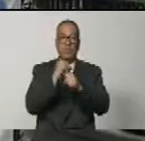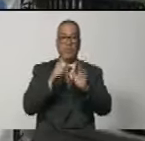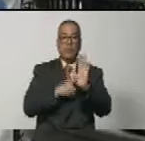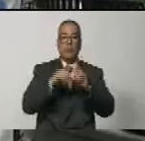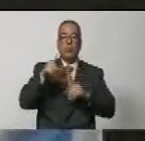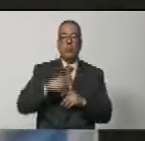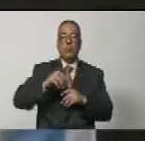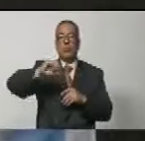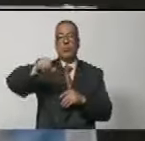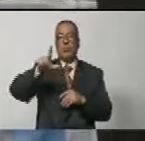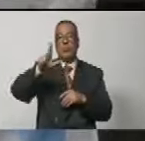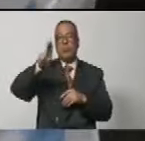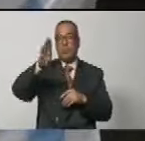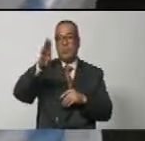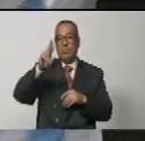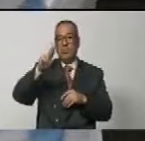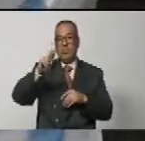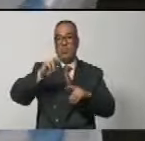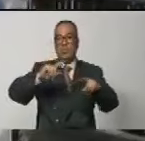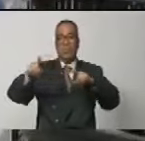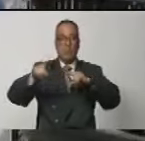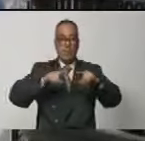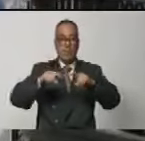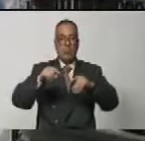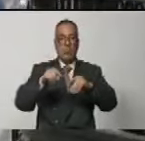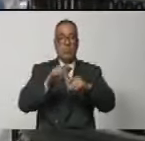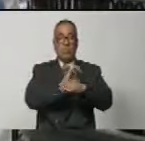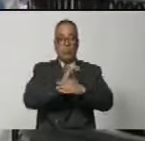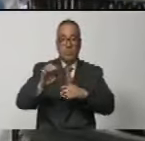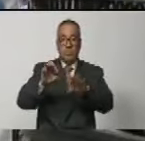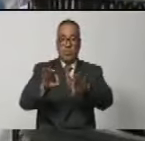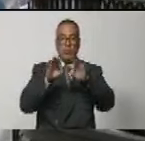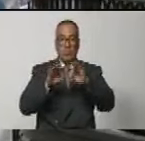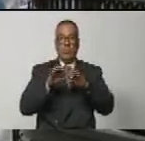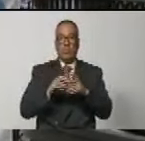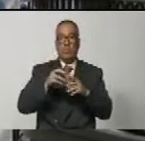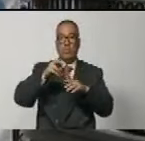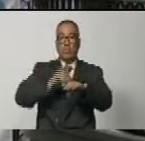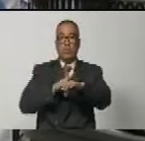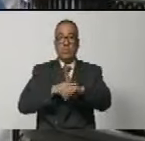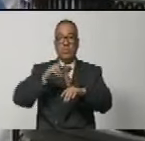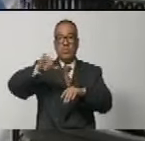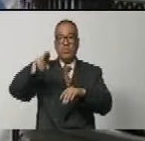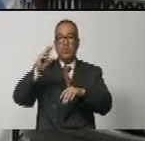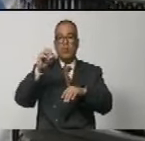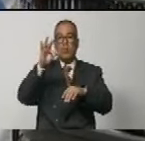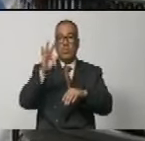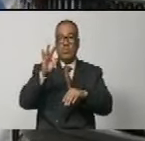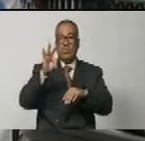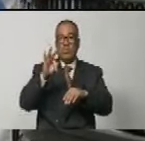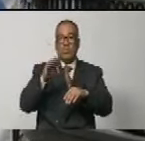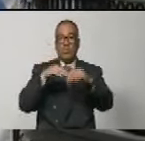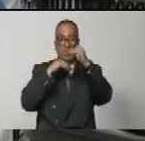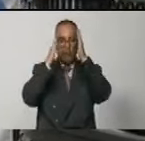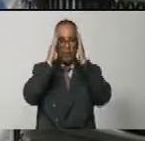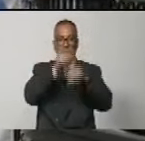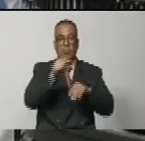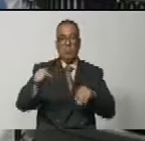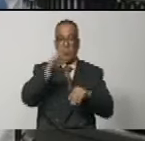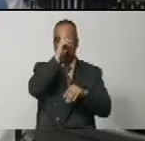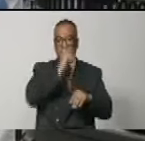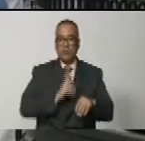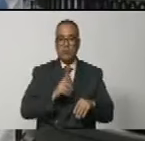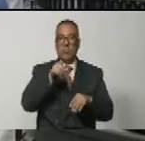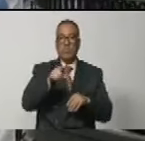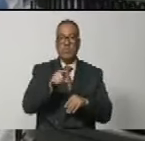CONAPDIS. Yolivera Ponte, Dirección de Educación Especial. El doctor Junior López, médico fisiatra en atención a personas con